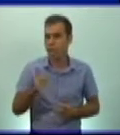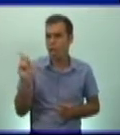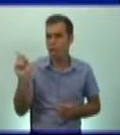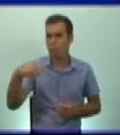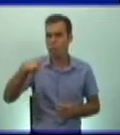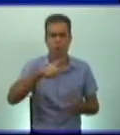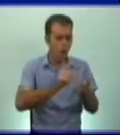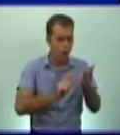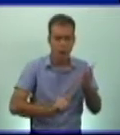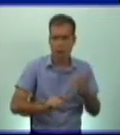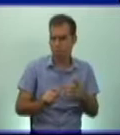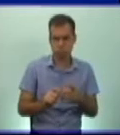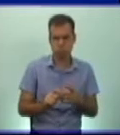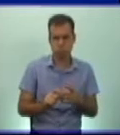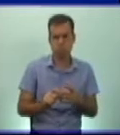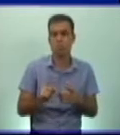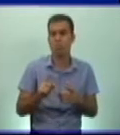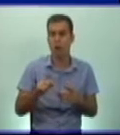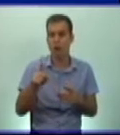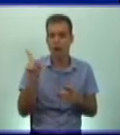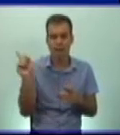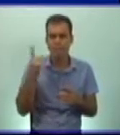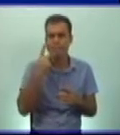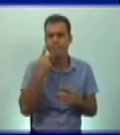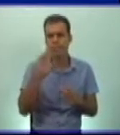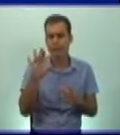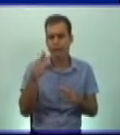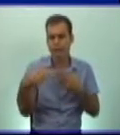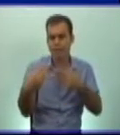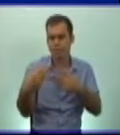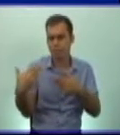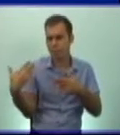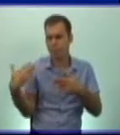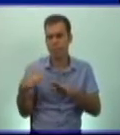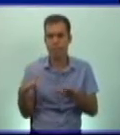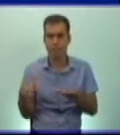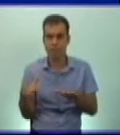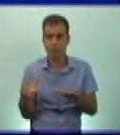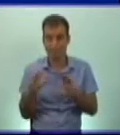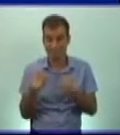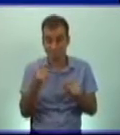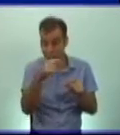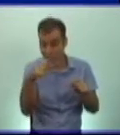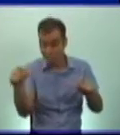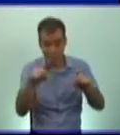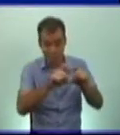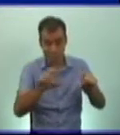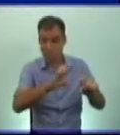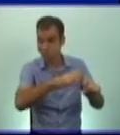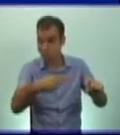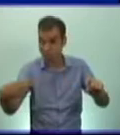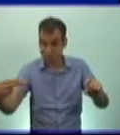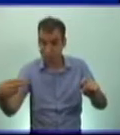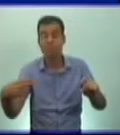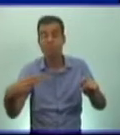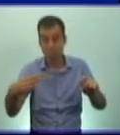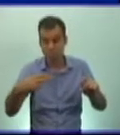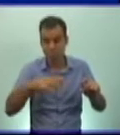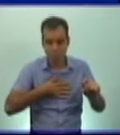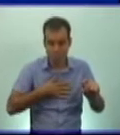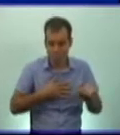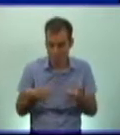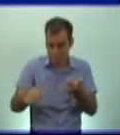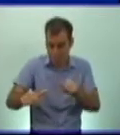Esto evidencia lo que hemos ido haciendo paso a paso, es decir, escribiendo las fórmulas químicas de cada una de las sustancias, reaccionantes y